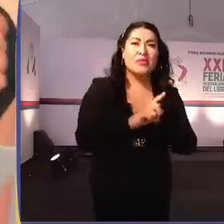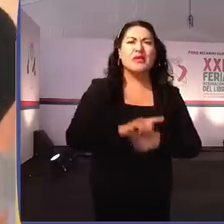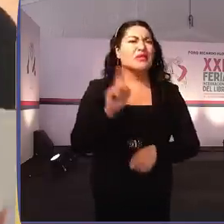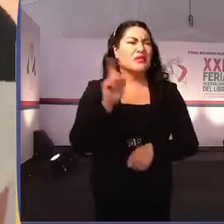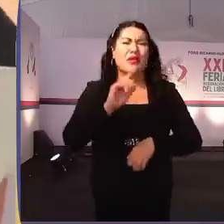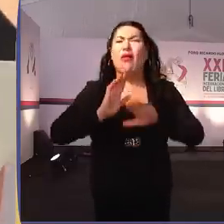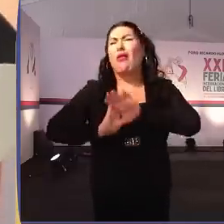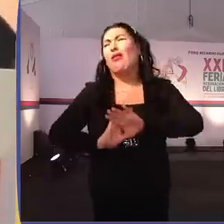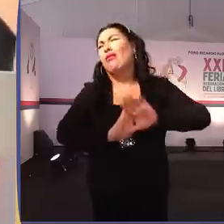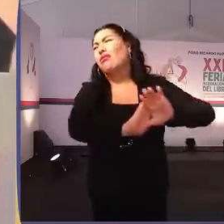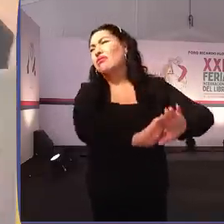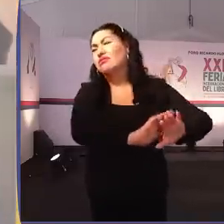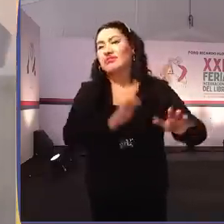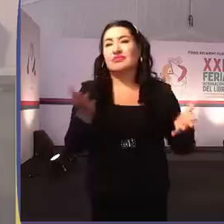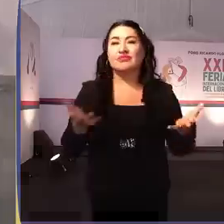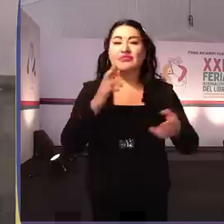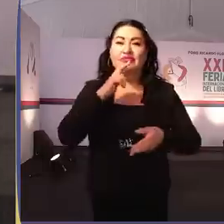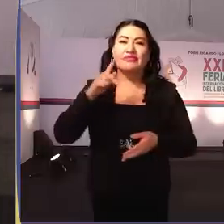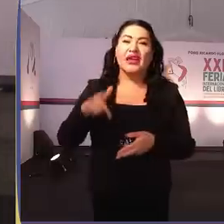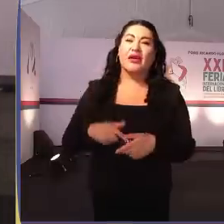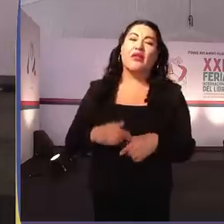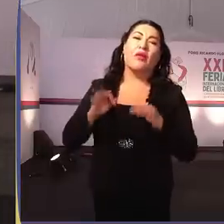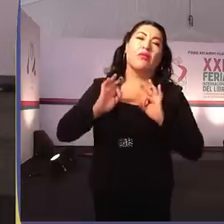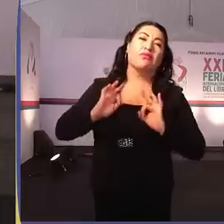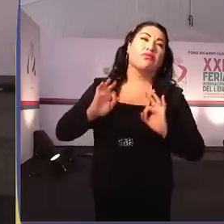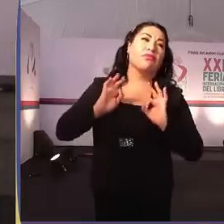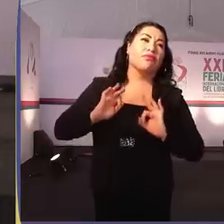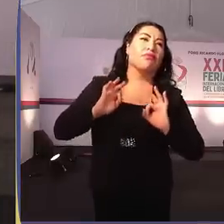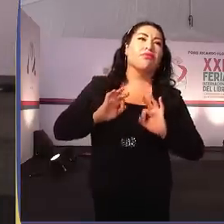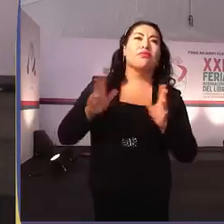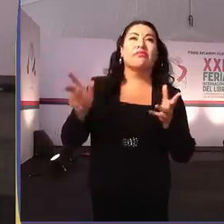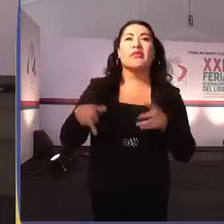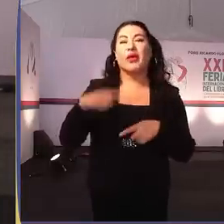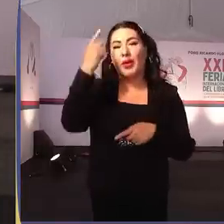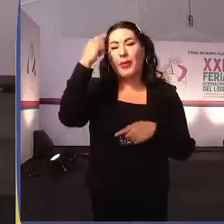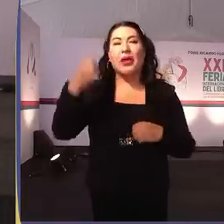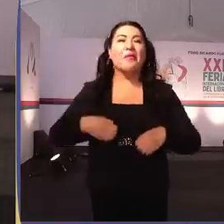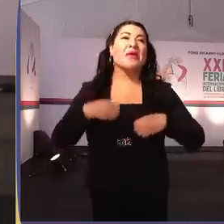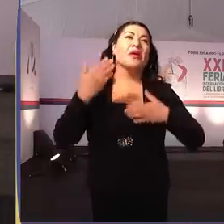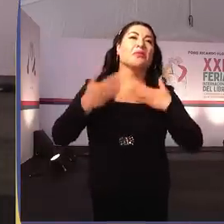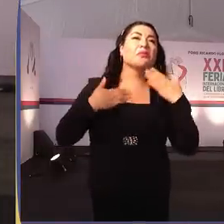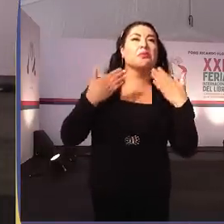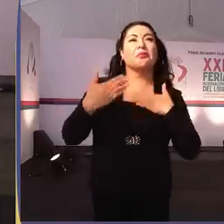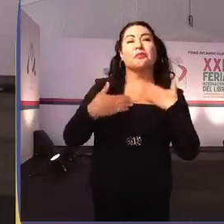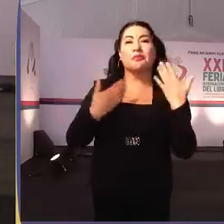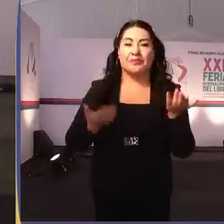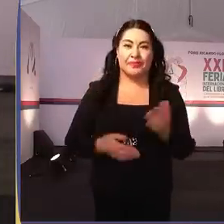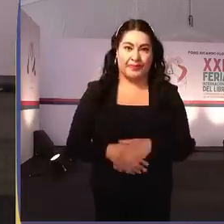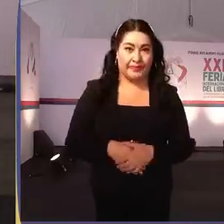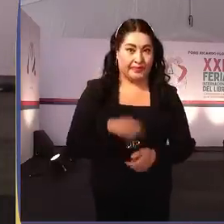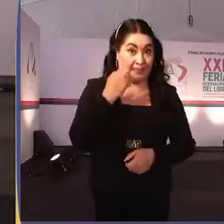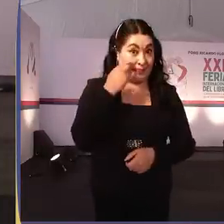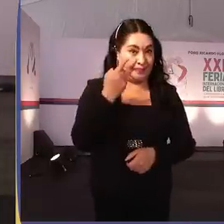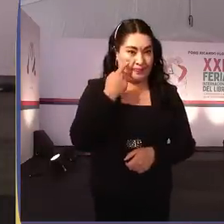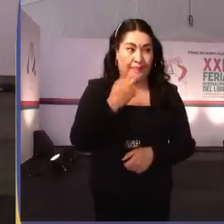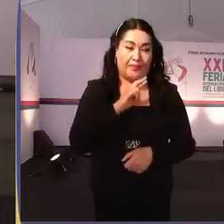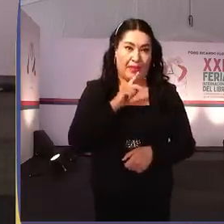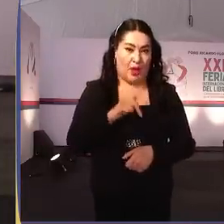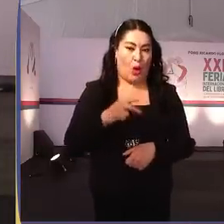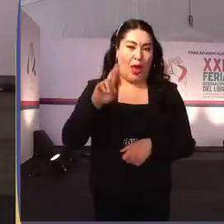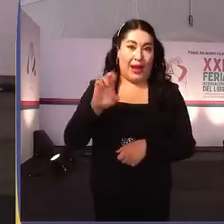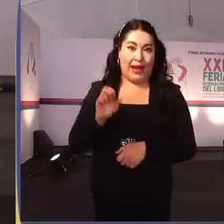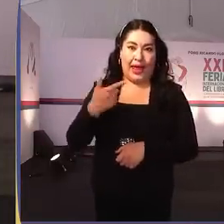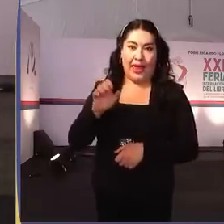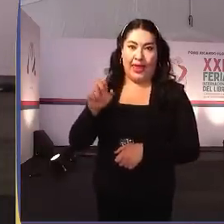los evadimos y la vamos llevando en la vida, que al cabo es para gozarse. Sí, ahora, mejor todavía que el reggaetón, las